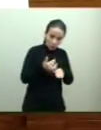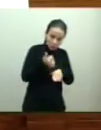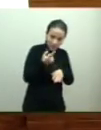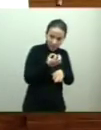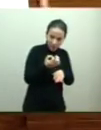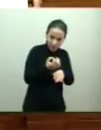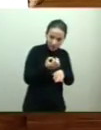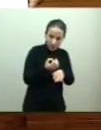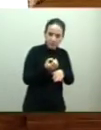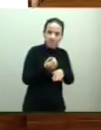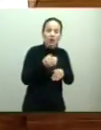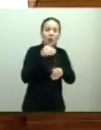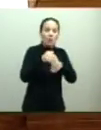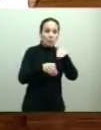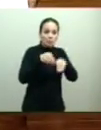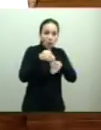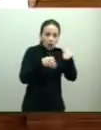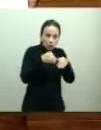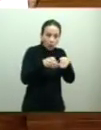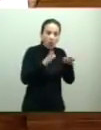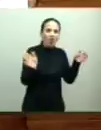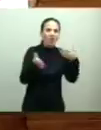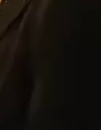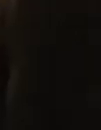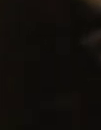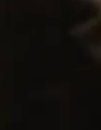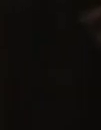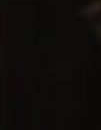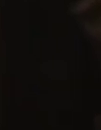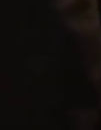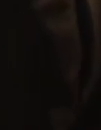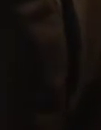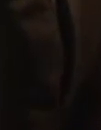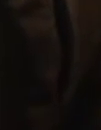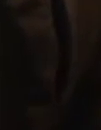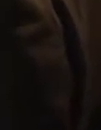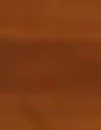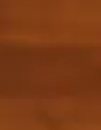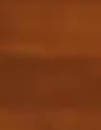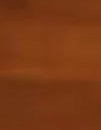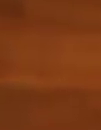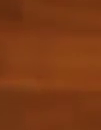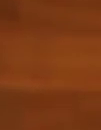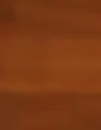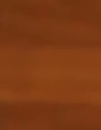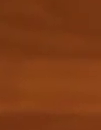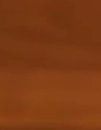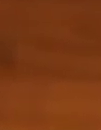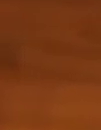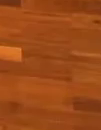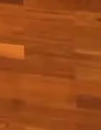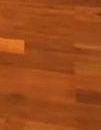el Pozo Samuño cerró en el 2002. Por su parte, el portavoz del Grupo Socialista, Fernando Lastra,